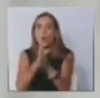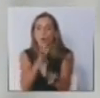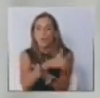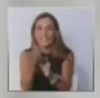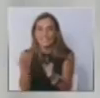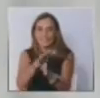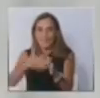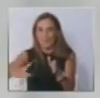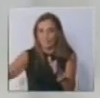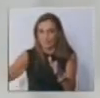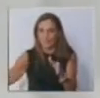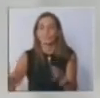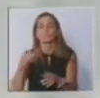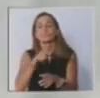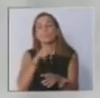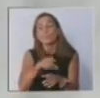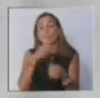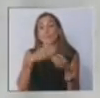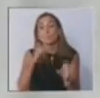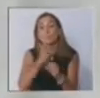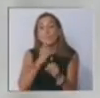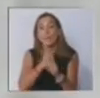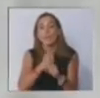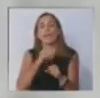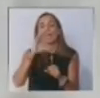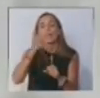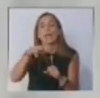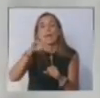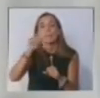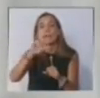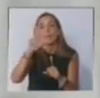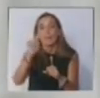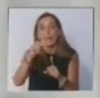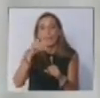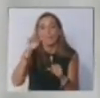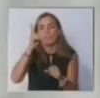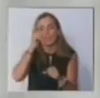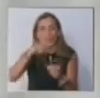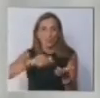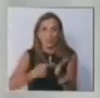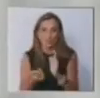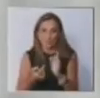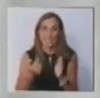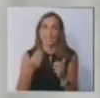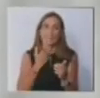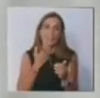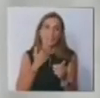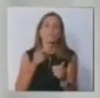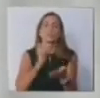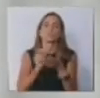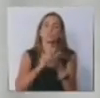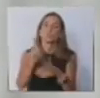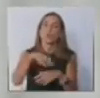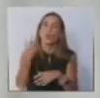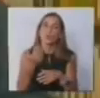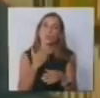Argentina del Libro en Buenos Aires. En 1946 publicó el cuento Casa Tomada en la revista Los Nares de